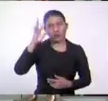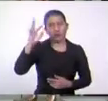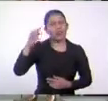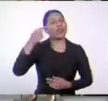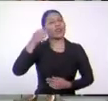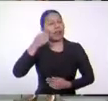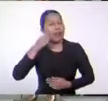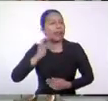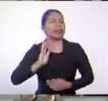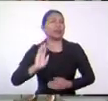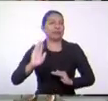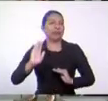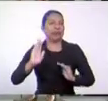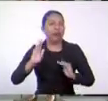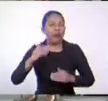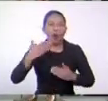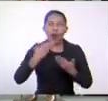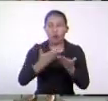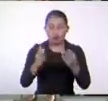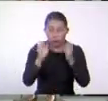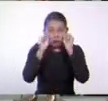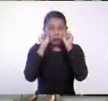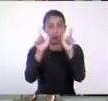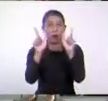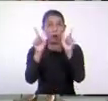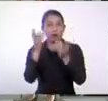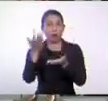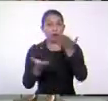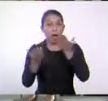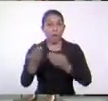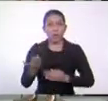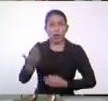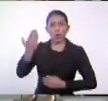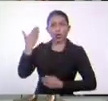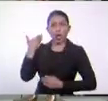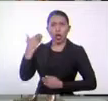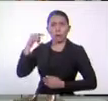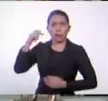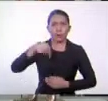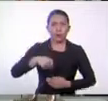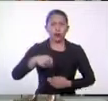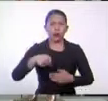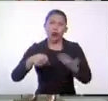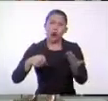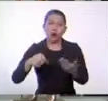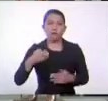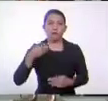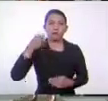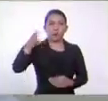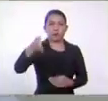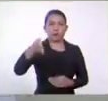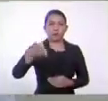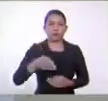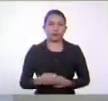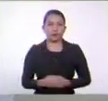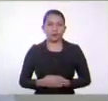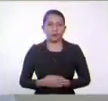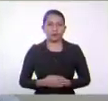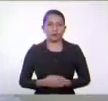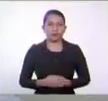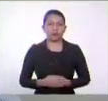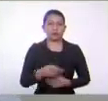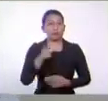situaciones sorprendentes que podrían ocurrir en un pasado, presente o futuro.